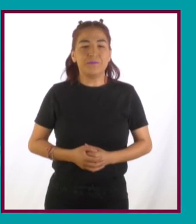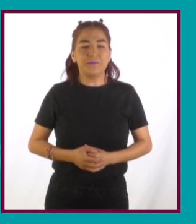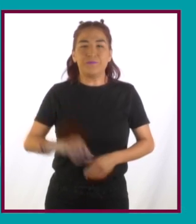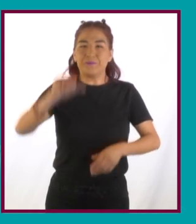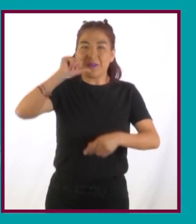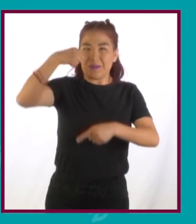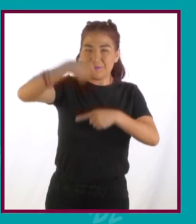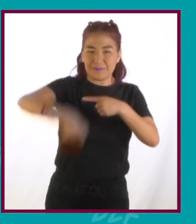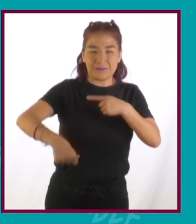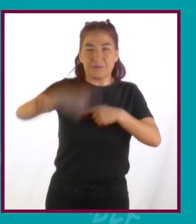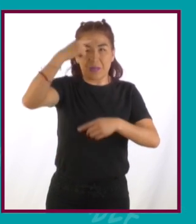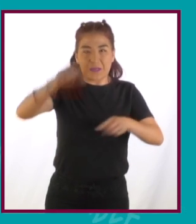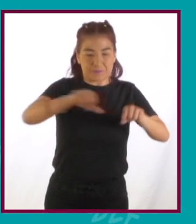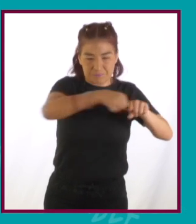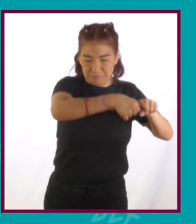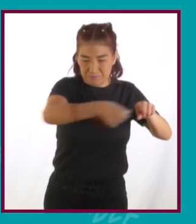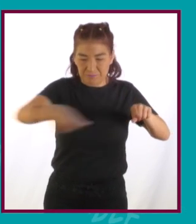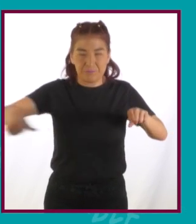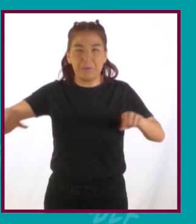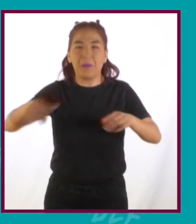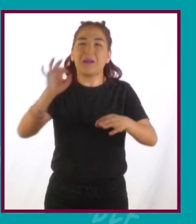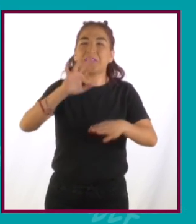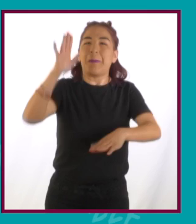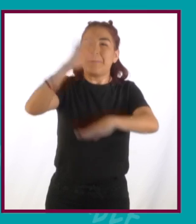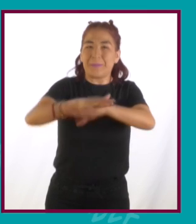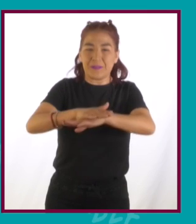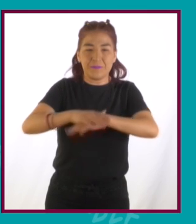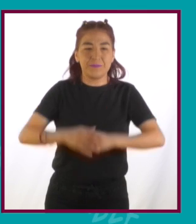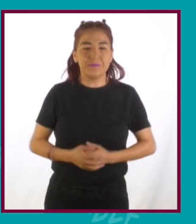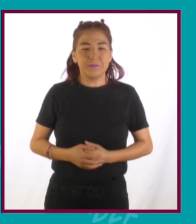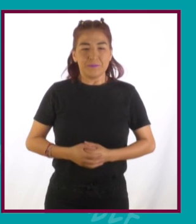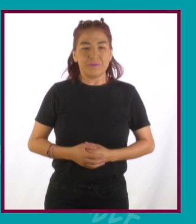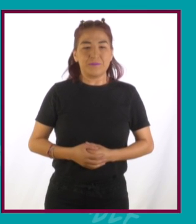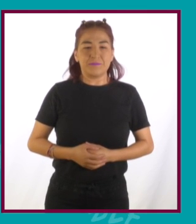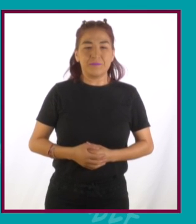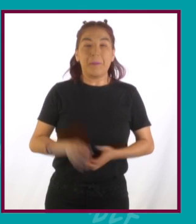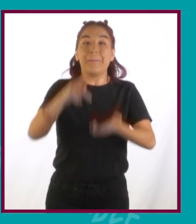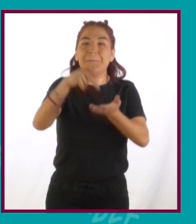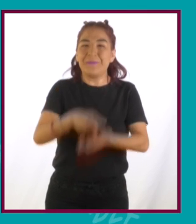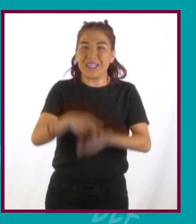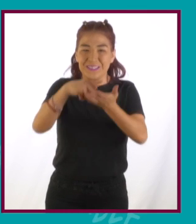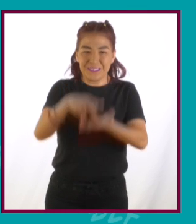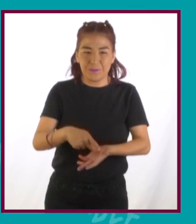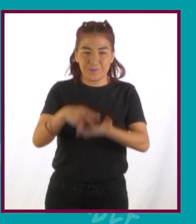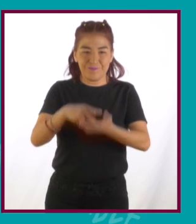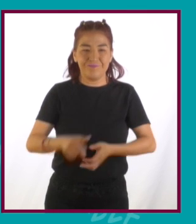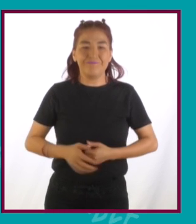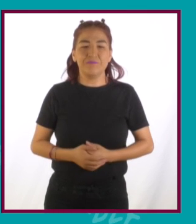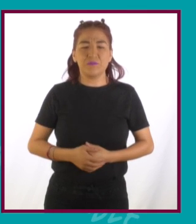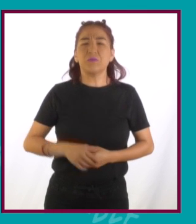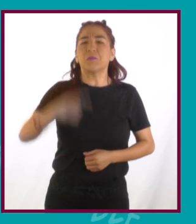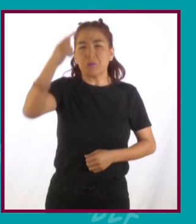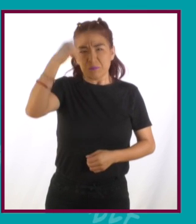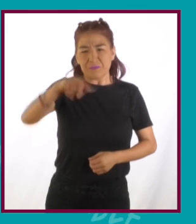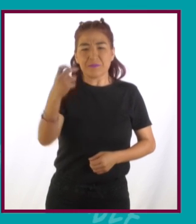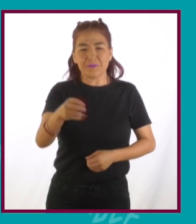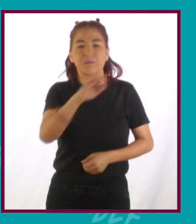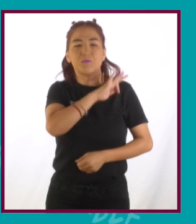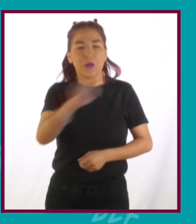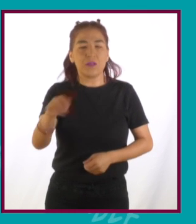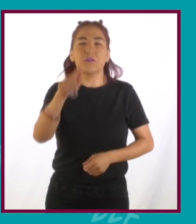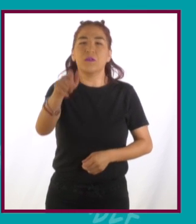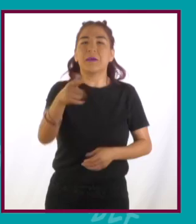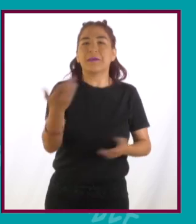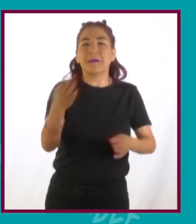resorte, cinta adhesiva para pegar lo que necesitemos y ¿qué más? Los pesos. Los pesos. Para